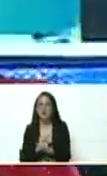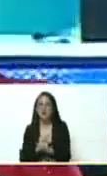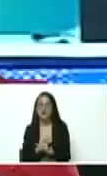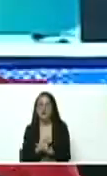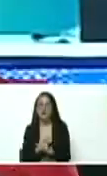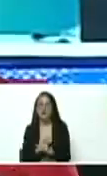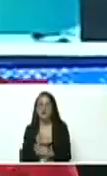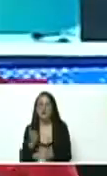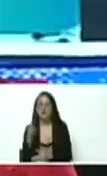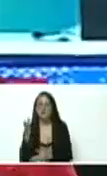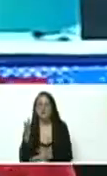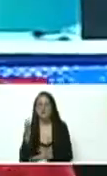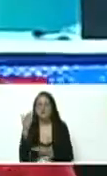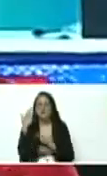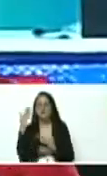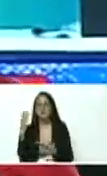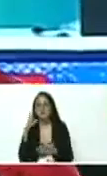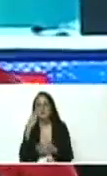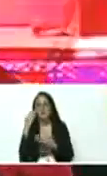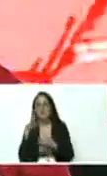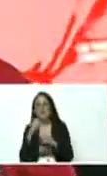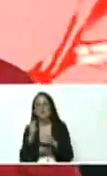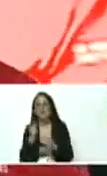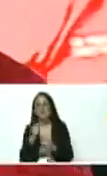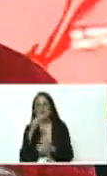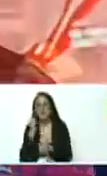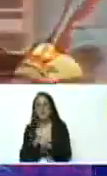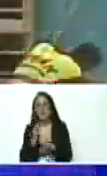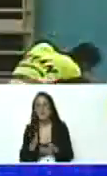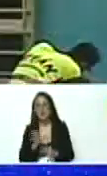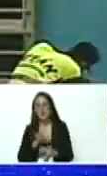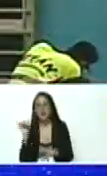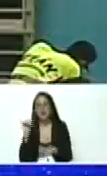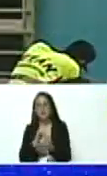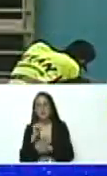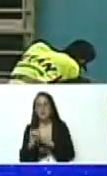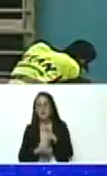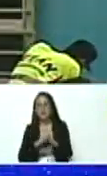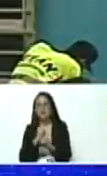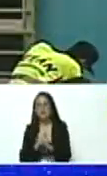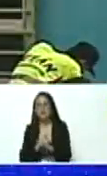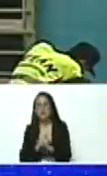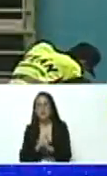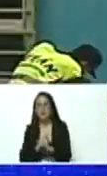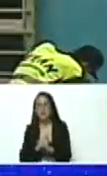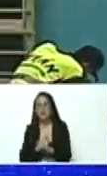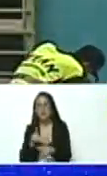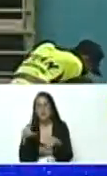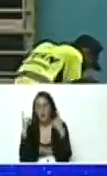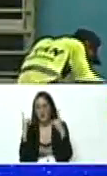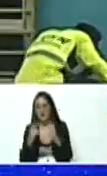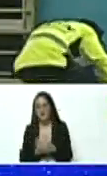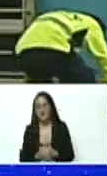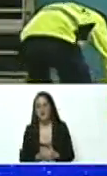Borges. Saludo a los trabajadores y trabajadoras del Aeropuerto Internacional de Maiquetía, aquí en La